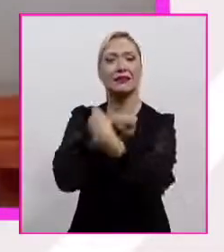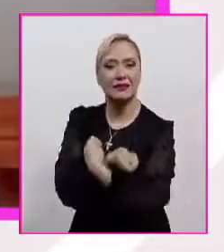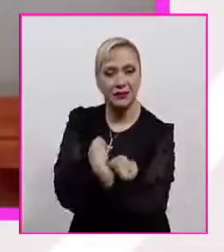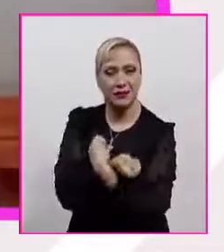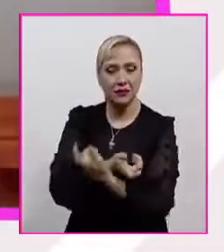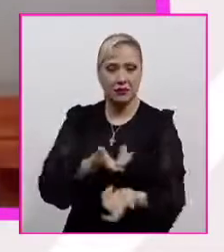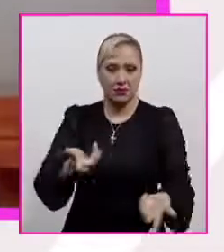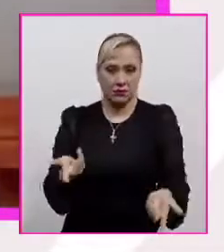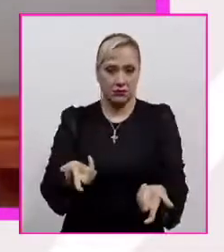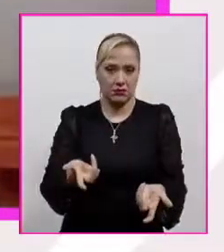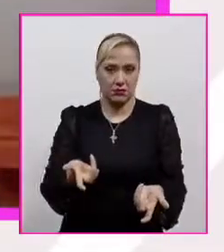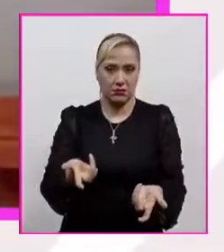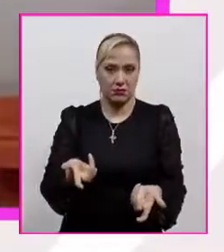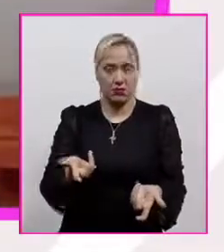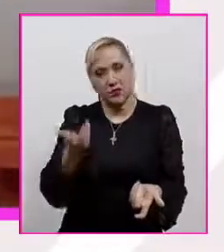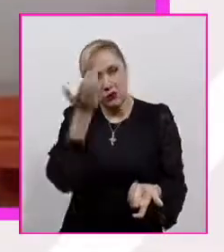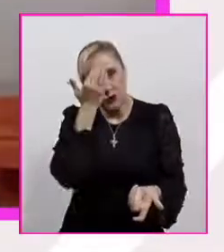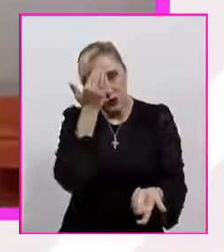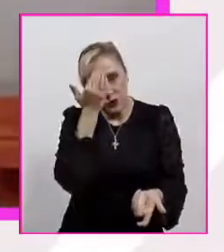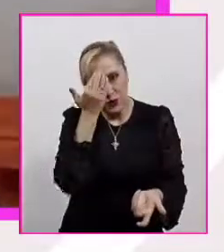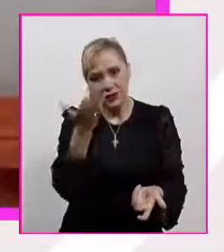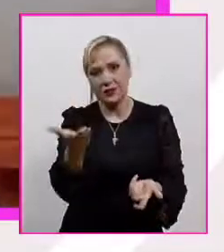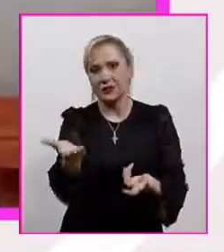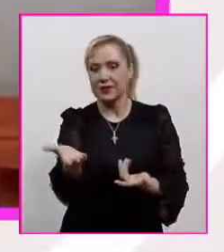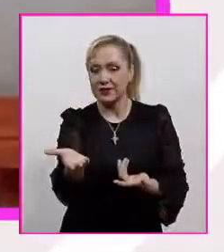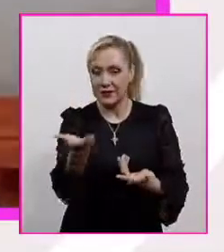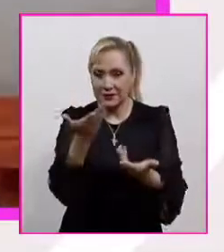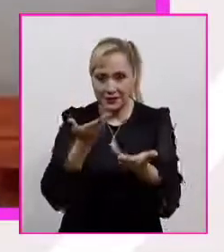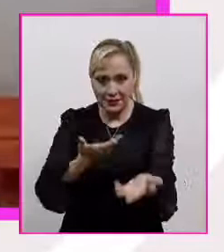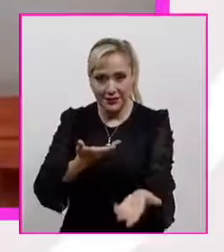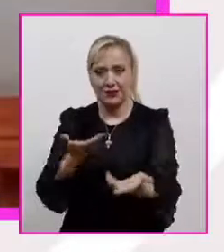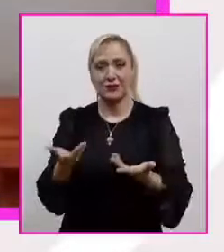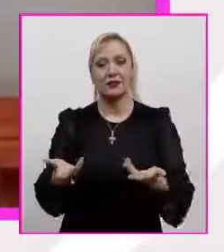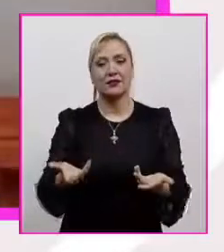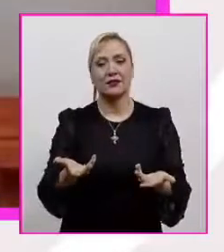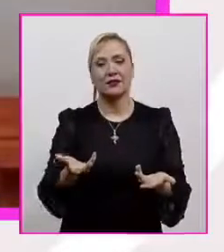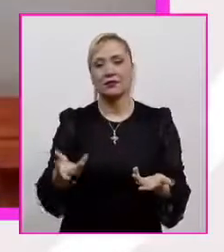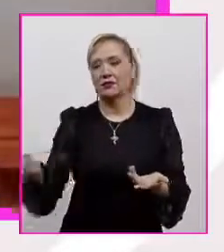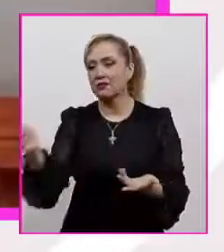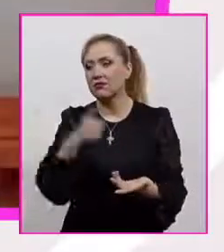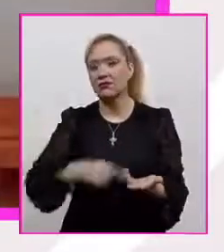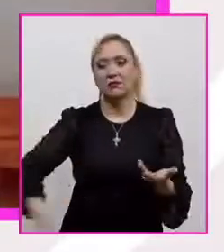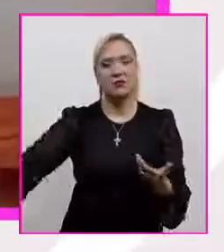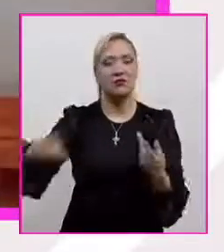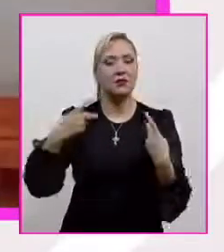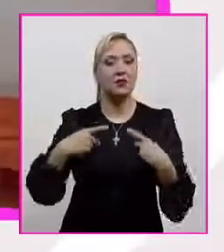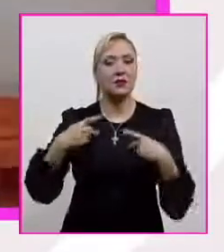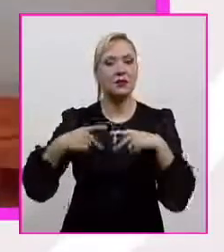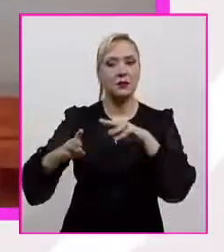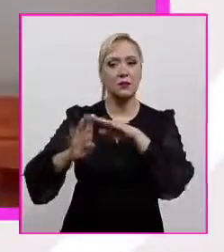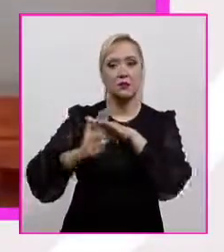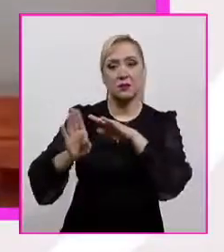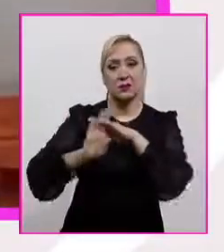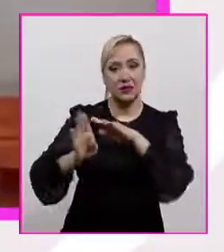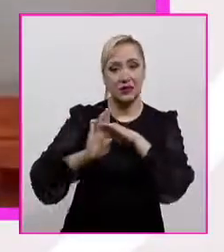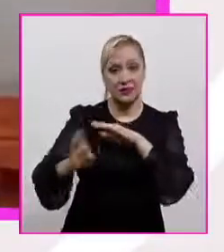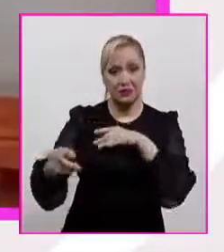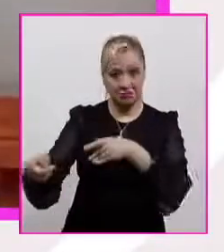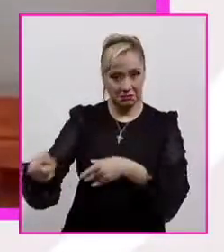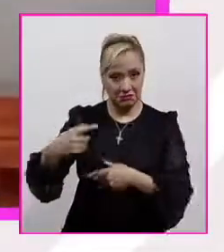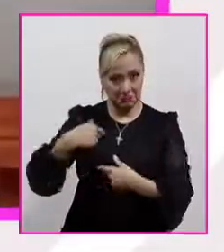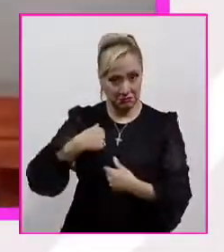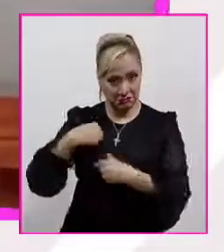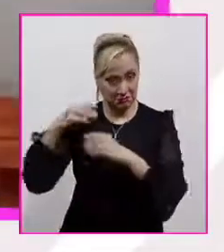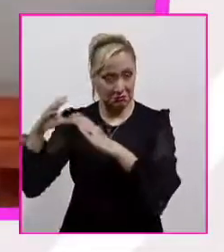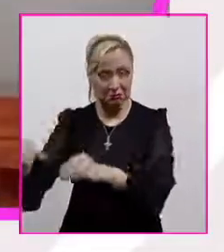creo que las personas migrantes no han obtenido de mí nada comparado a lo que yo he obtenido de ellas